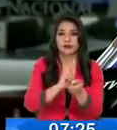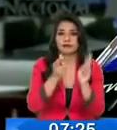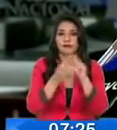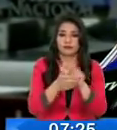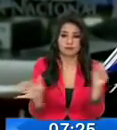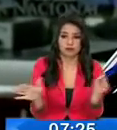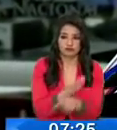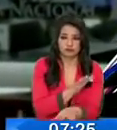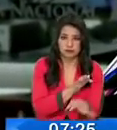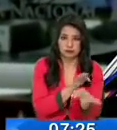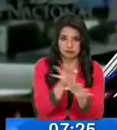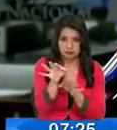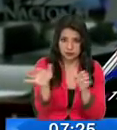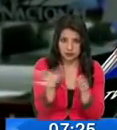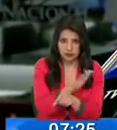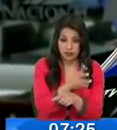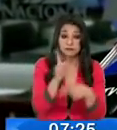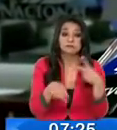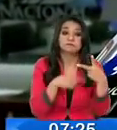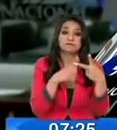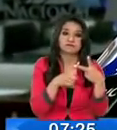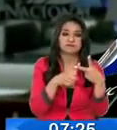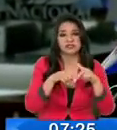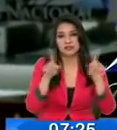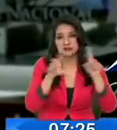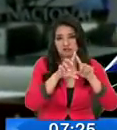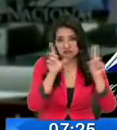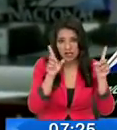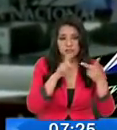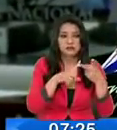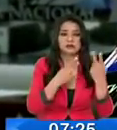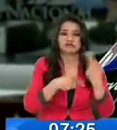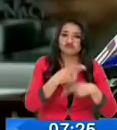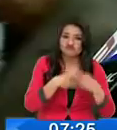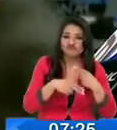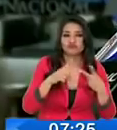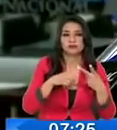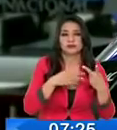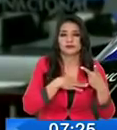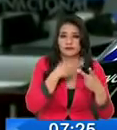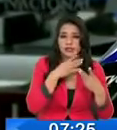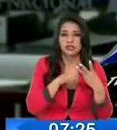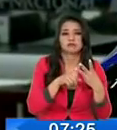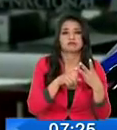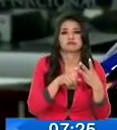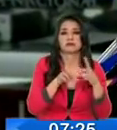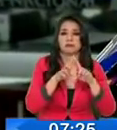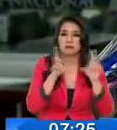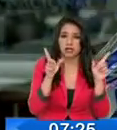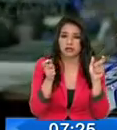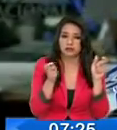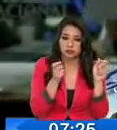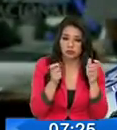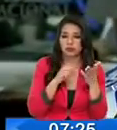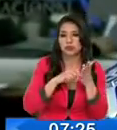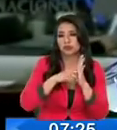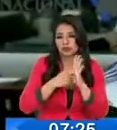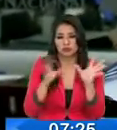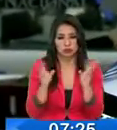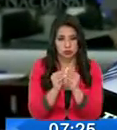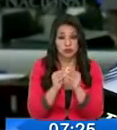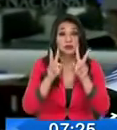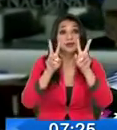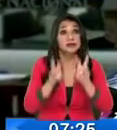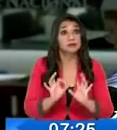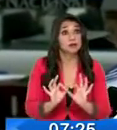integralidad. Y luego de esto, pues tenemos a diferentes cámaras, actores económicos de la sociedad civil, tenemos a las entidades de control, y tener el tema